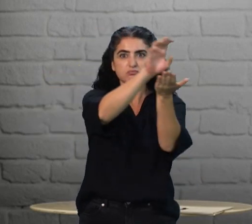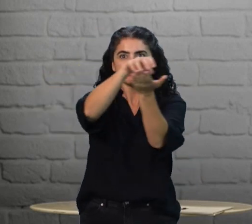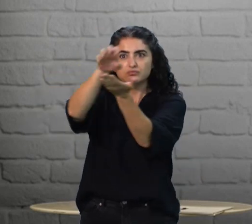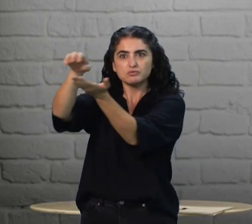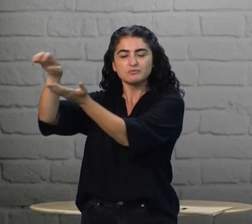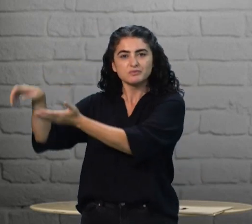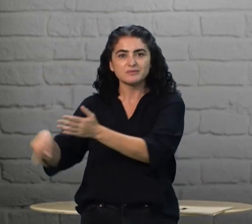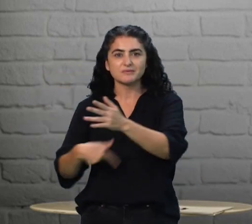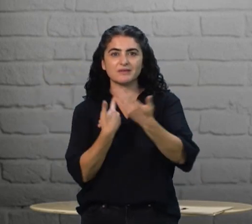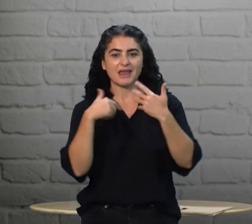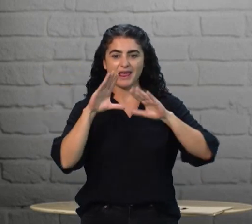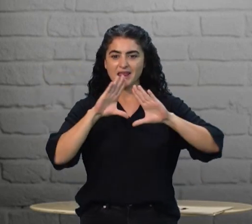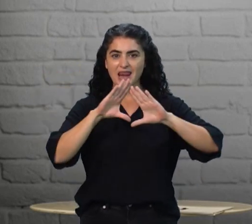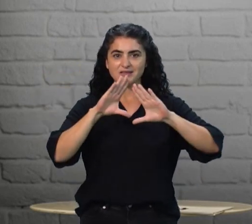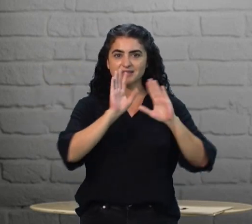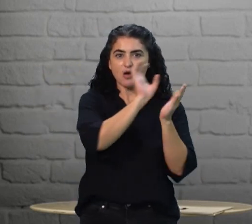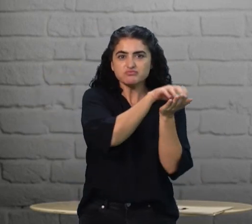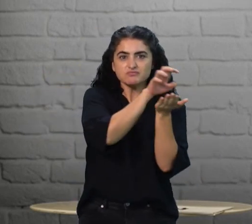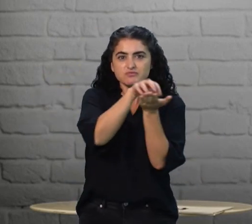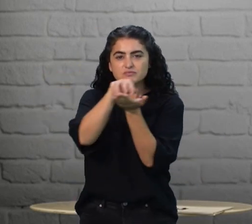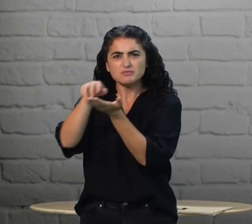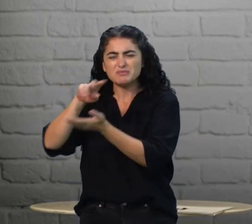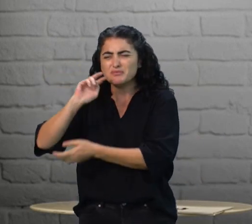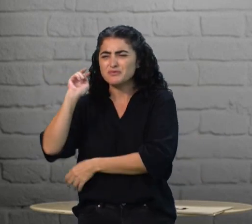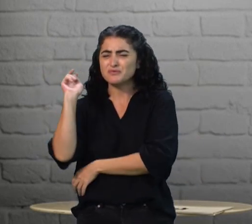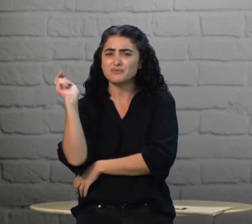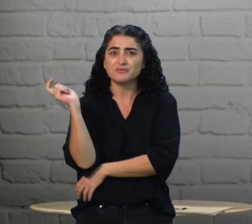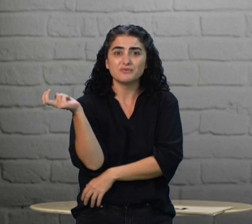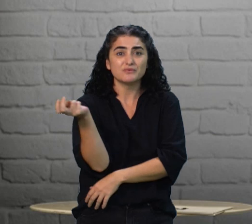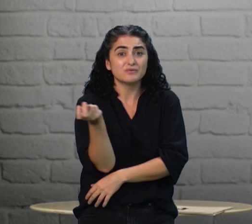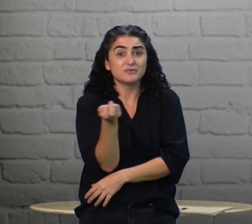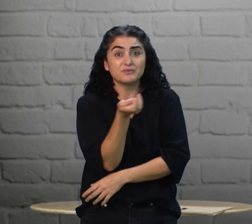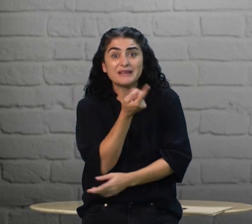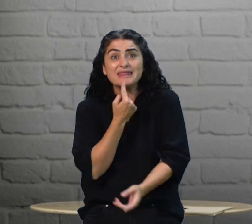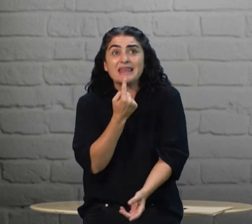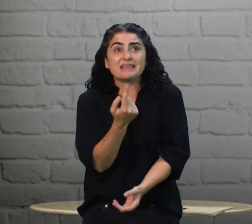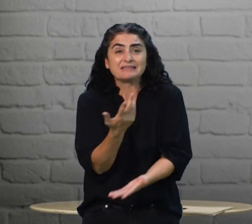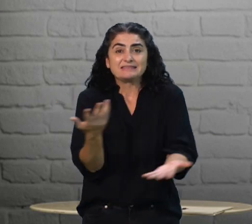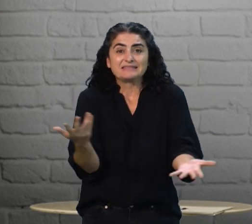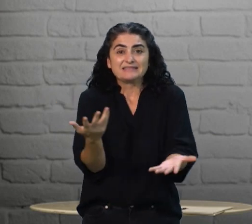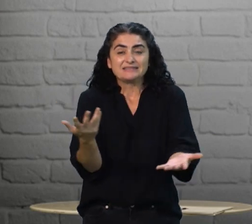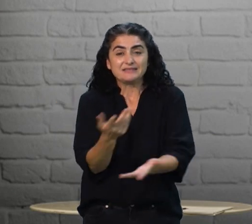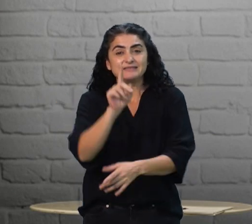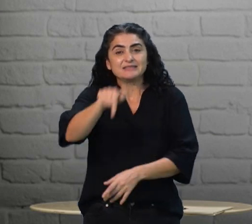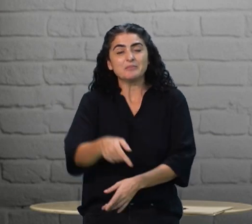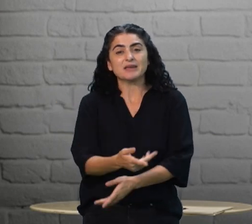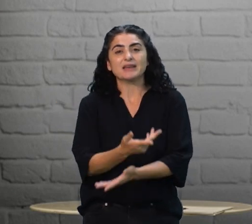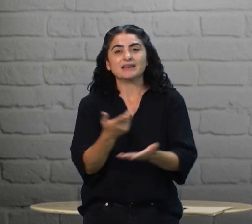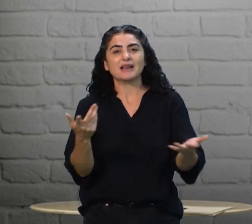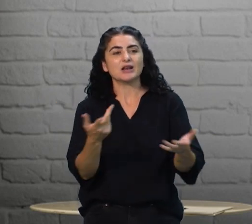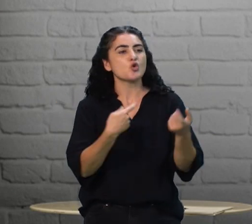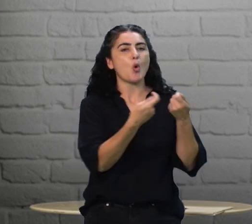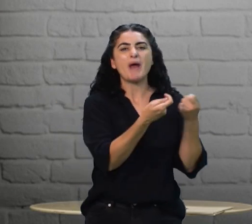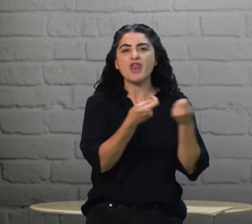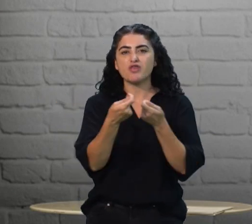las ermitas tantas cosas que que no no te sabría ni decir es también a veces el el comercio son